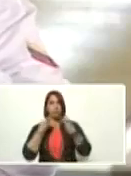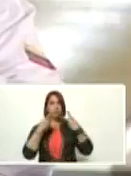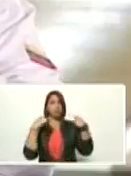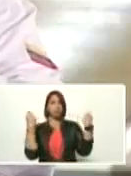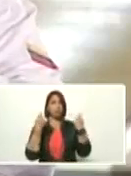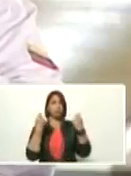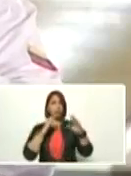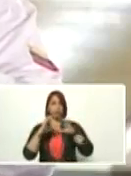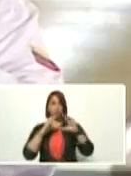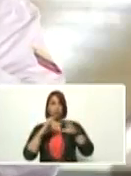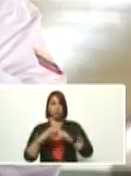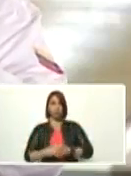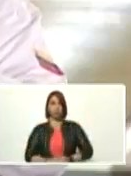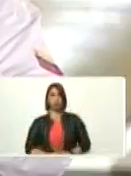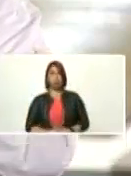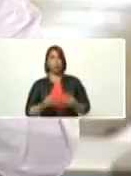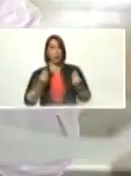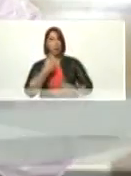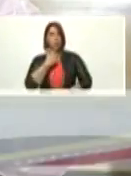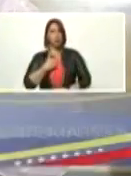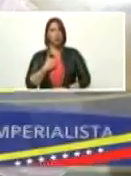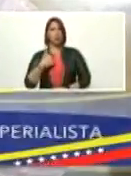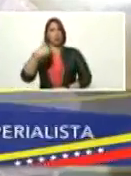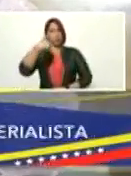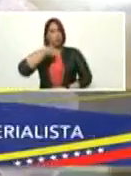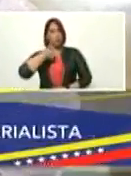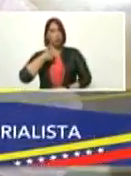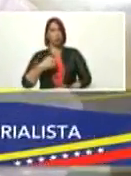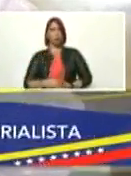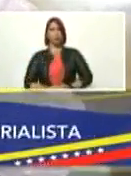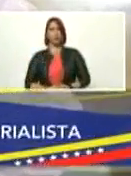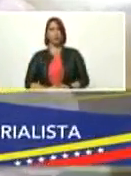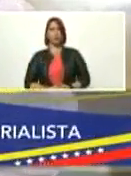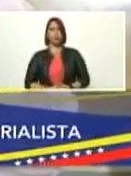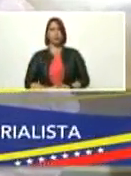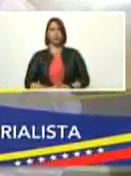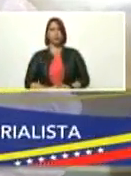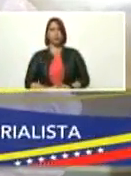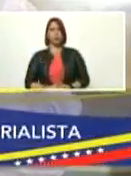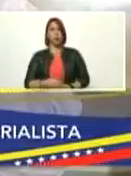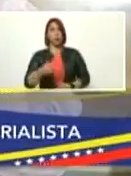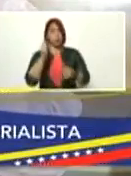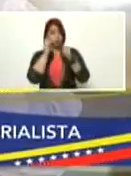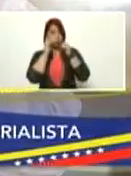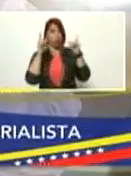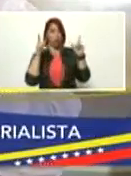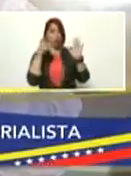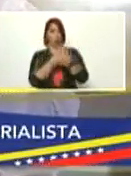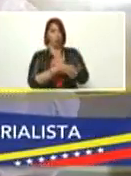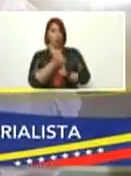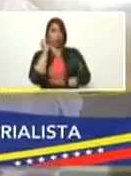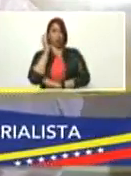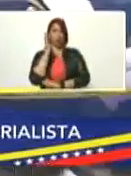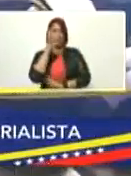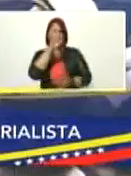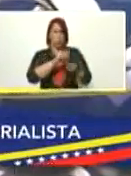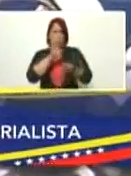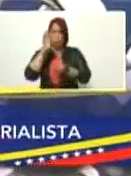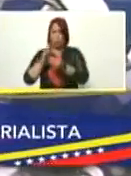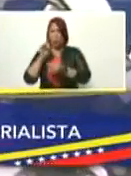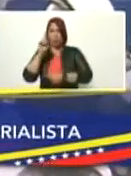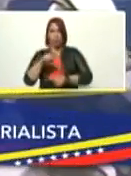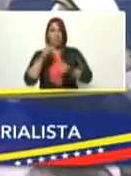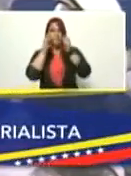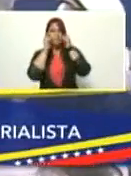comunicación. Como digo yo, los impactos de este Congreso, los